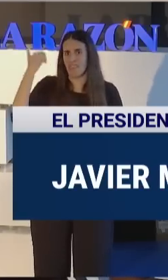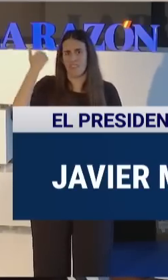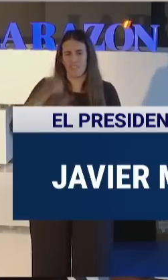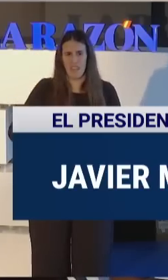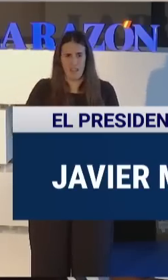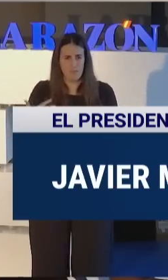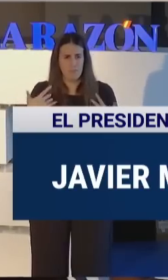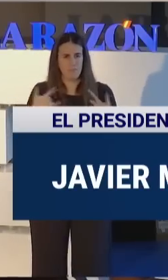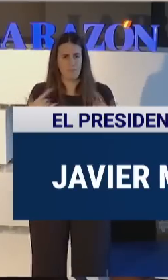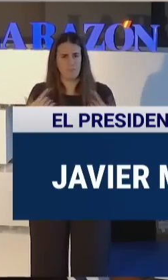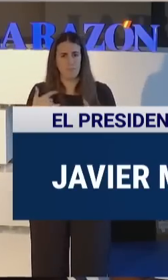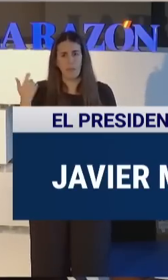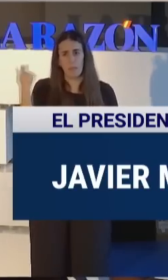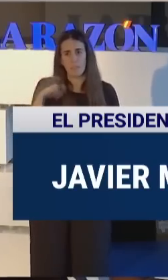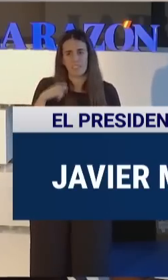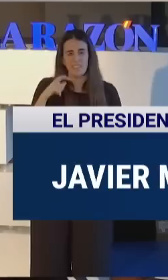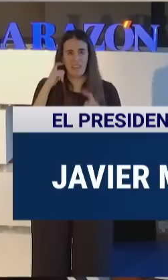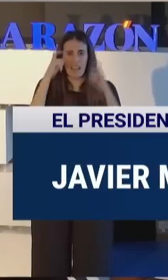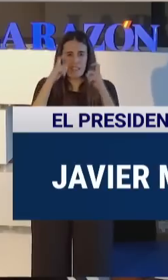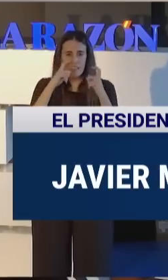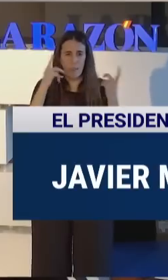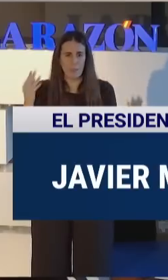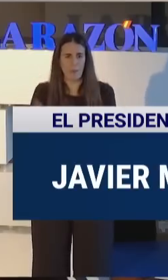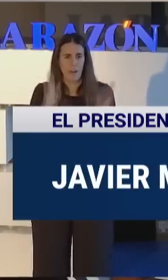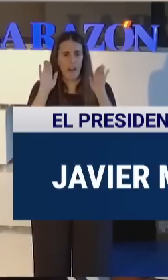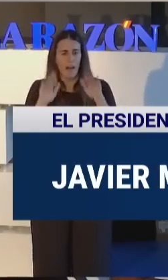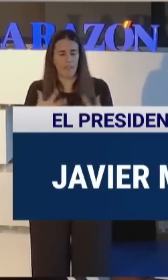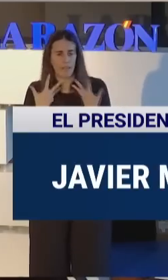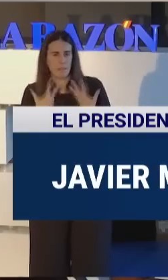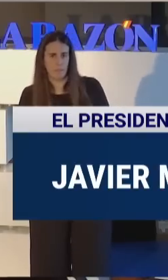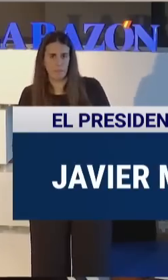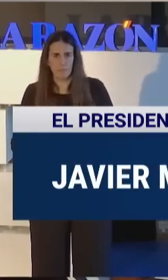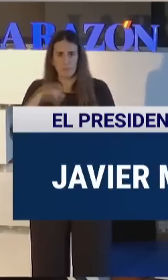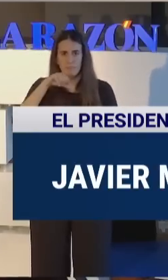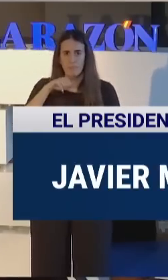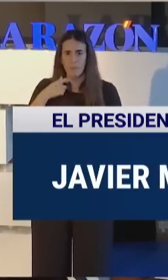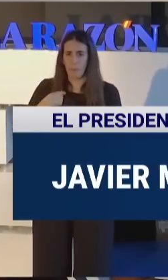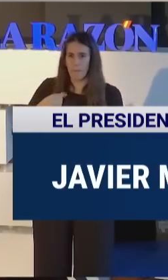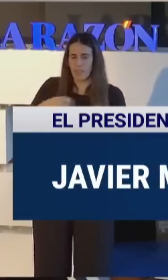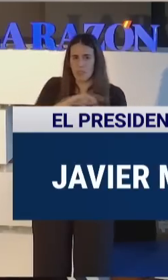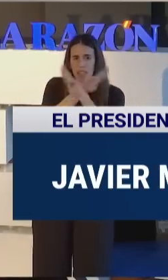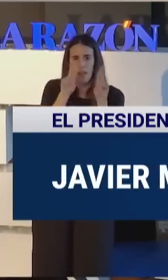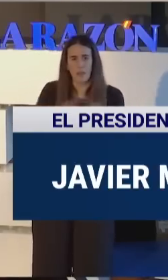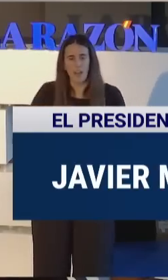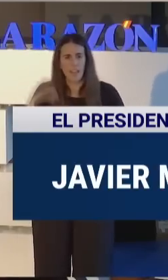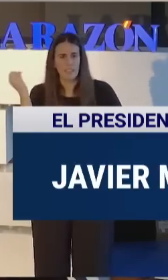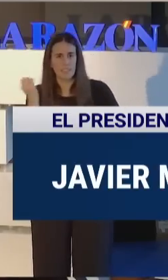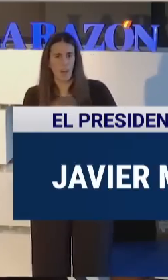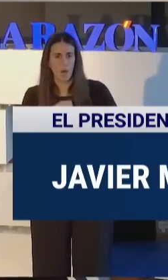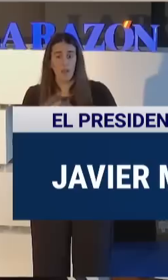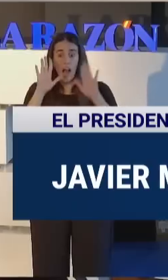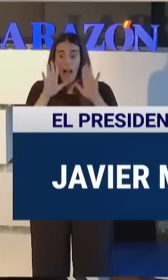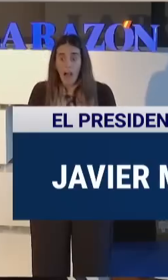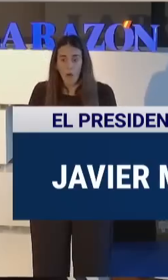siempre decepcionando a los mercados internacionales, a los ahorradores internos, es decir, siempre ha salido mal. Y ahora hay una perspectiva de que